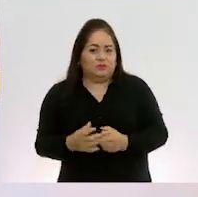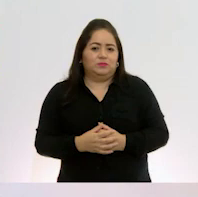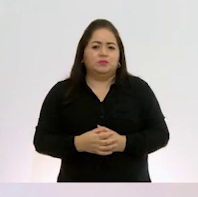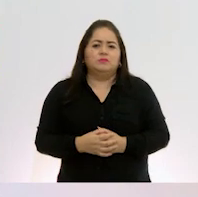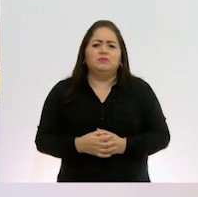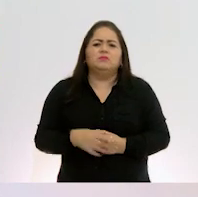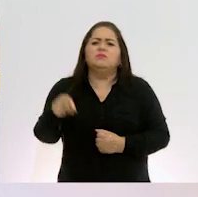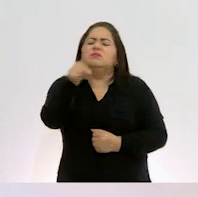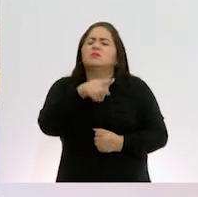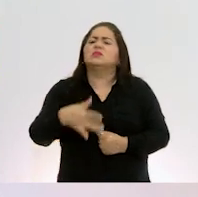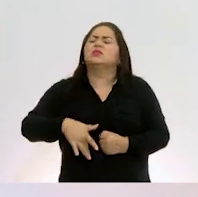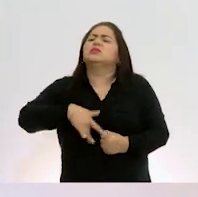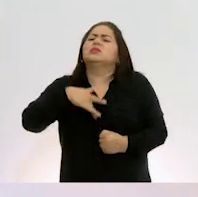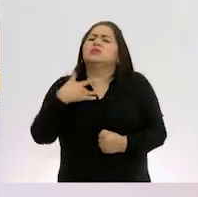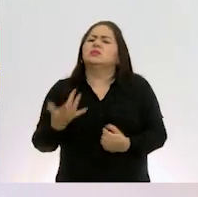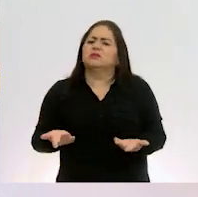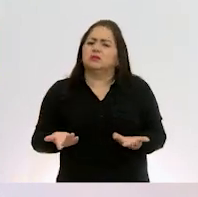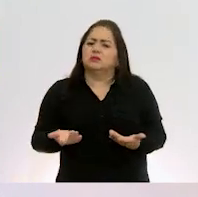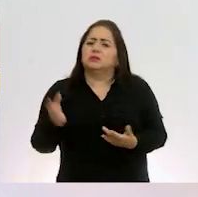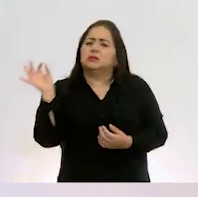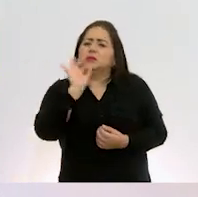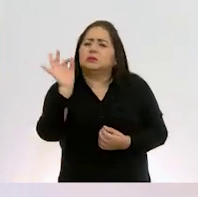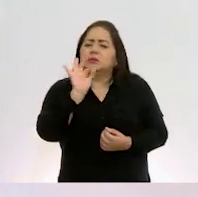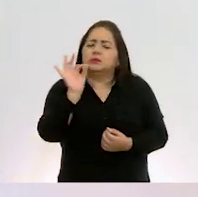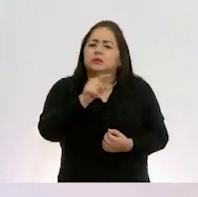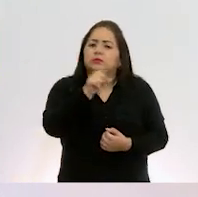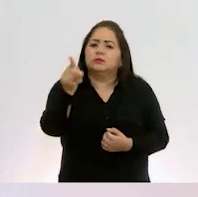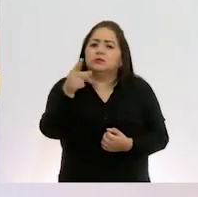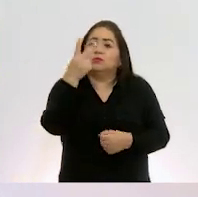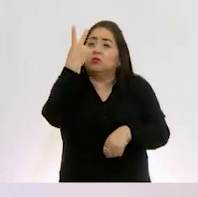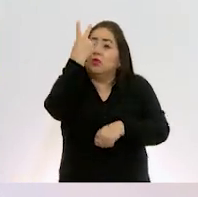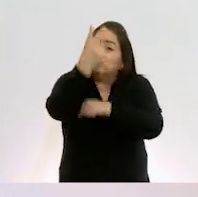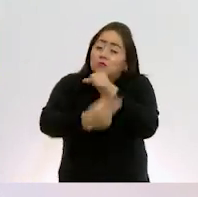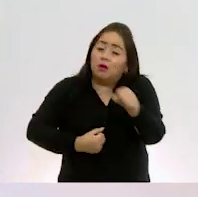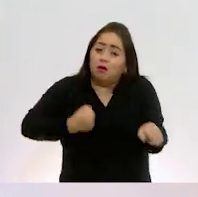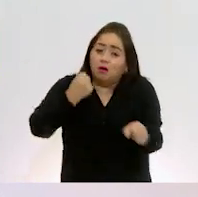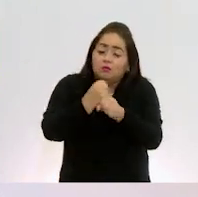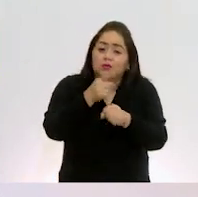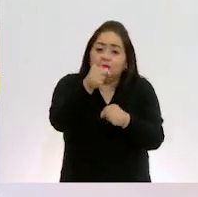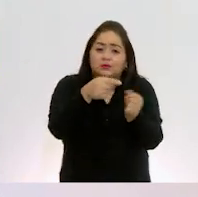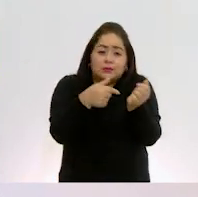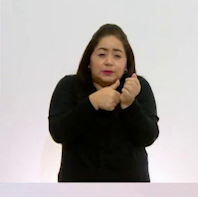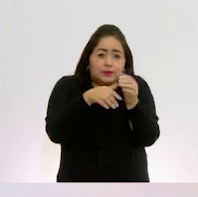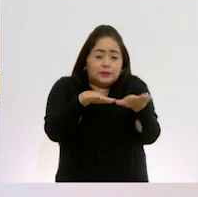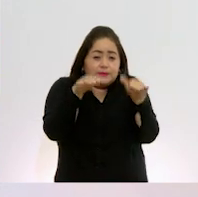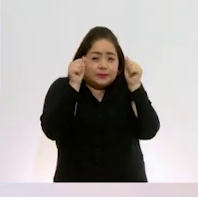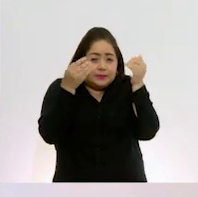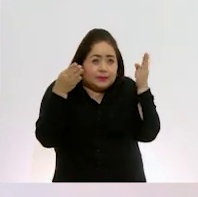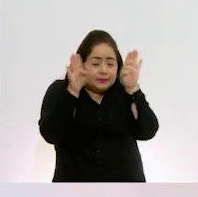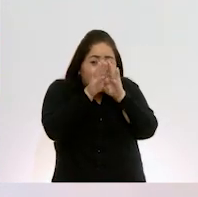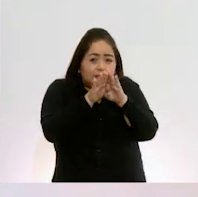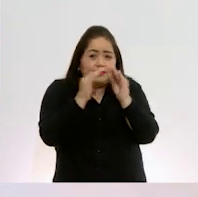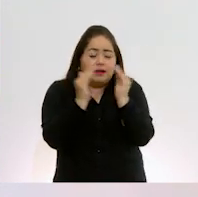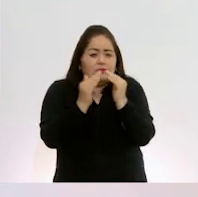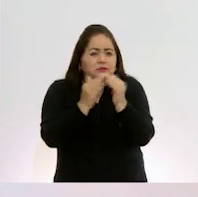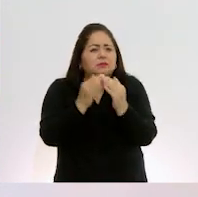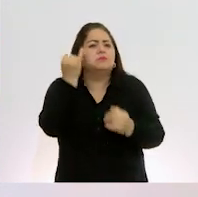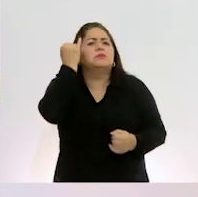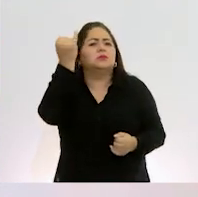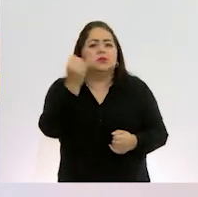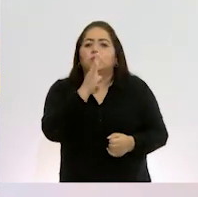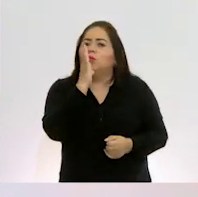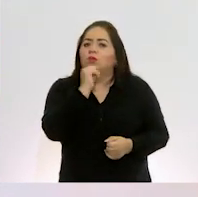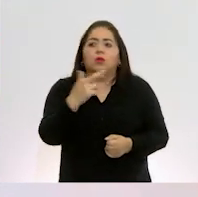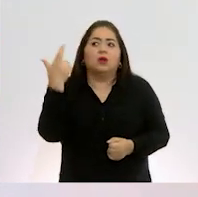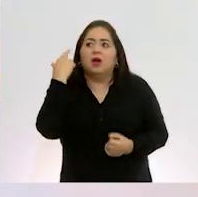¿Qué es lo que sentirían ustedes si tuvieran que estar 2 años de su vida encerrados en casa? Sin poder